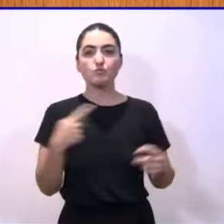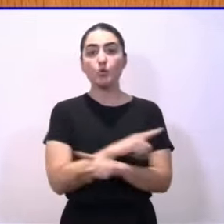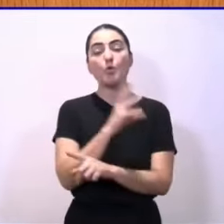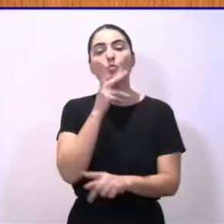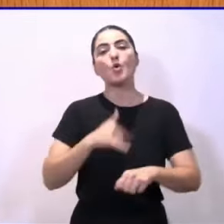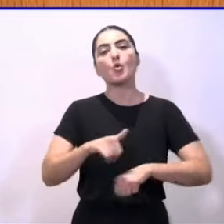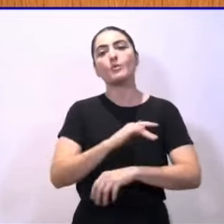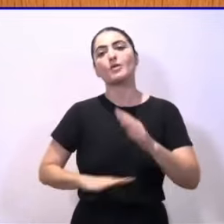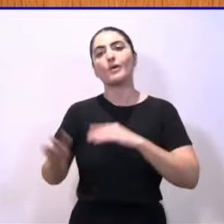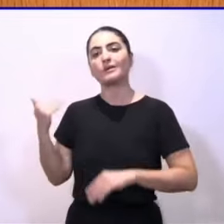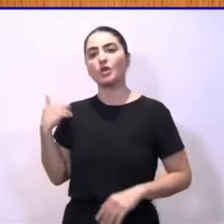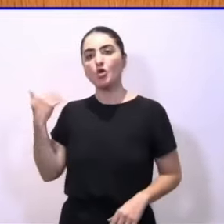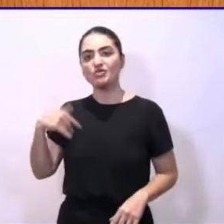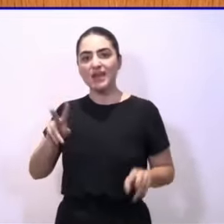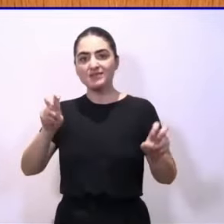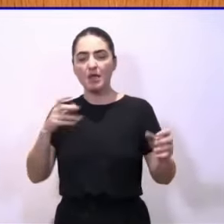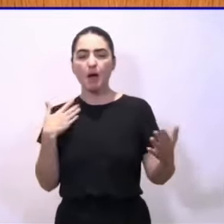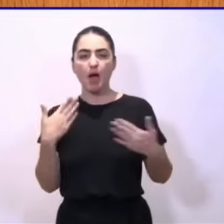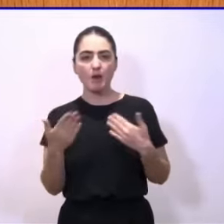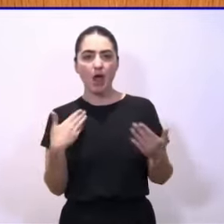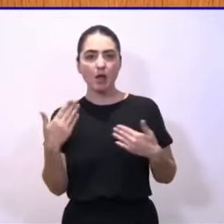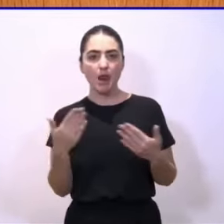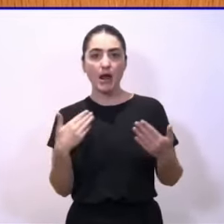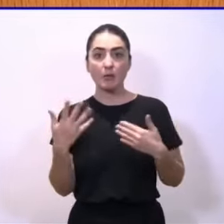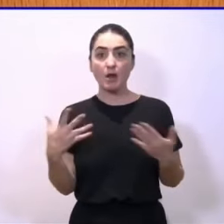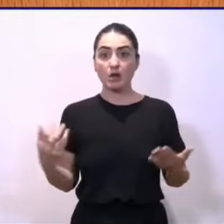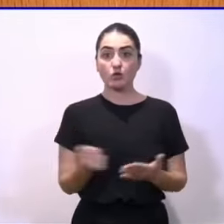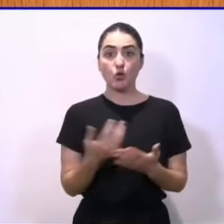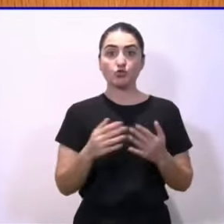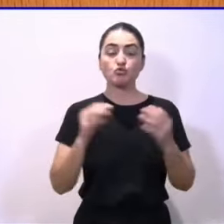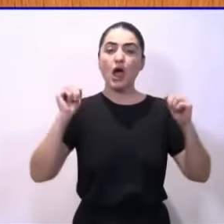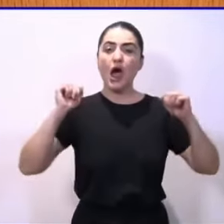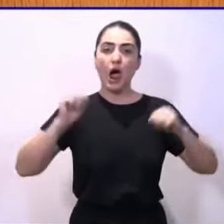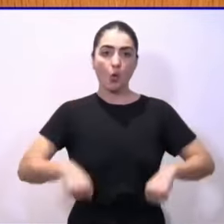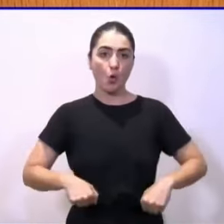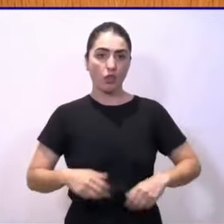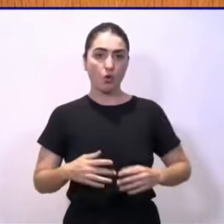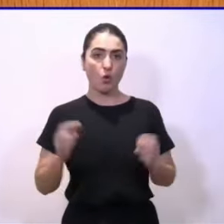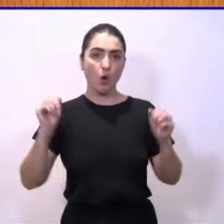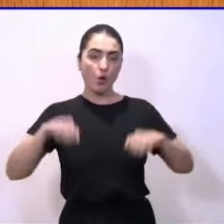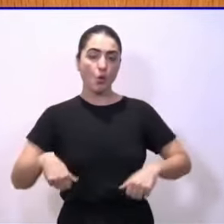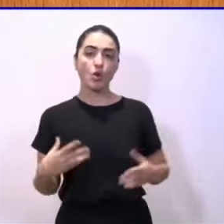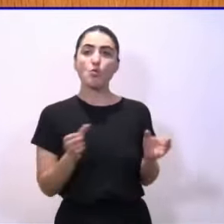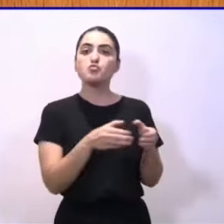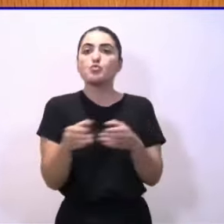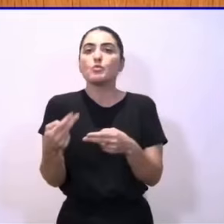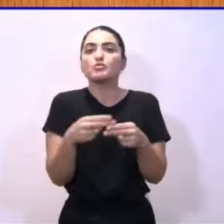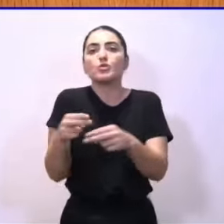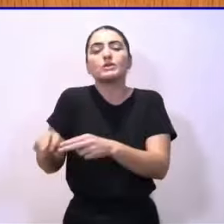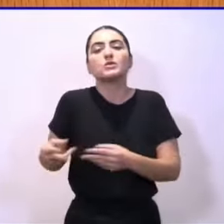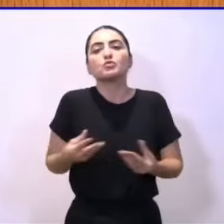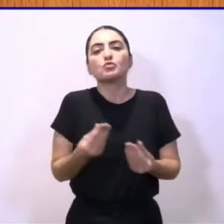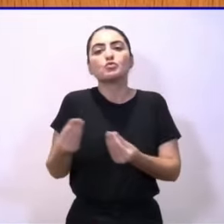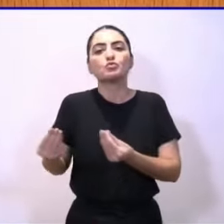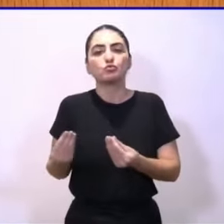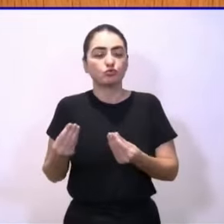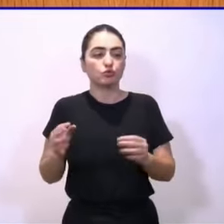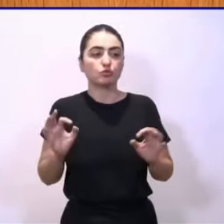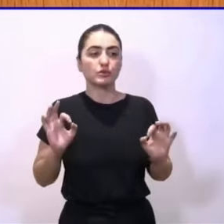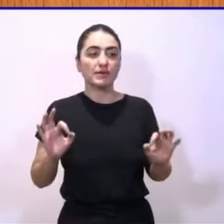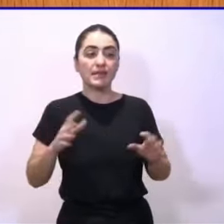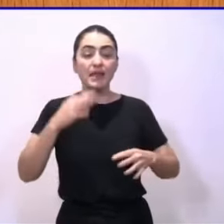hablamos mucho de esto. Hablamos mucho de esto y nos pusimos de acuerdo desde muchos partidos de este arco parlamentario. Y